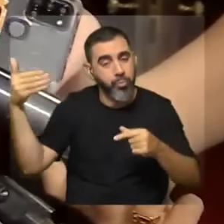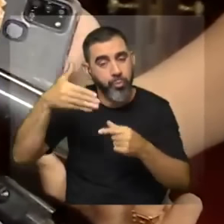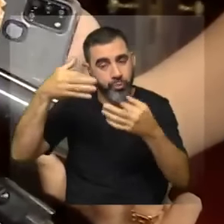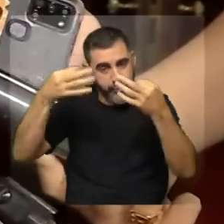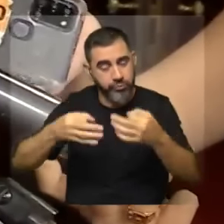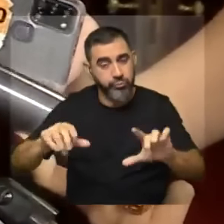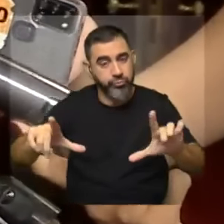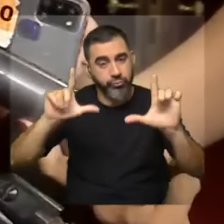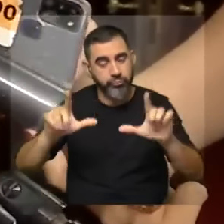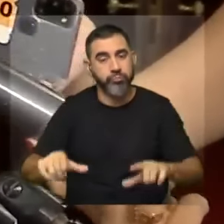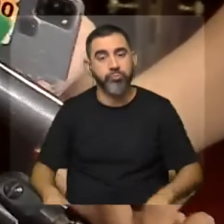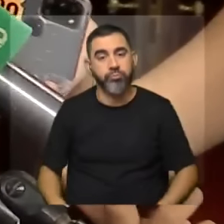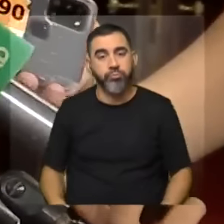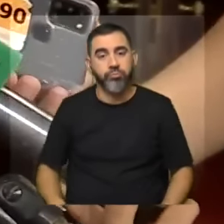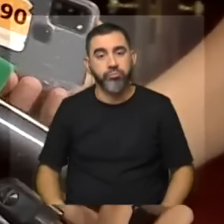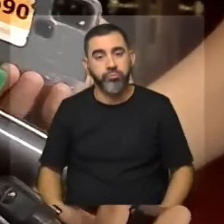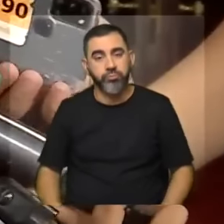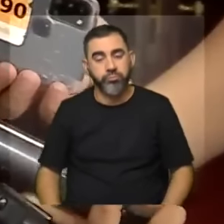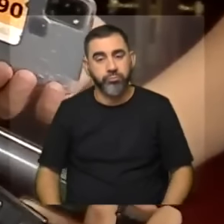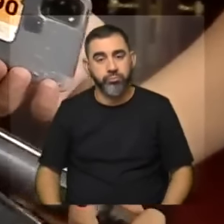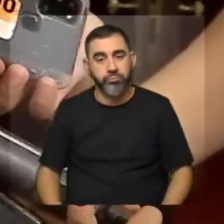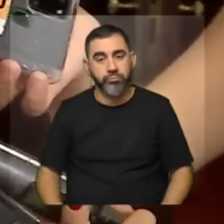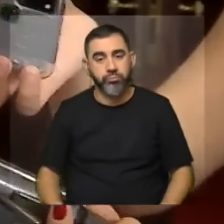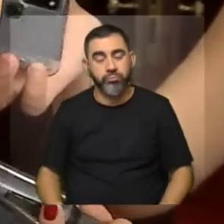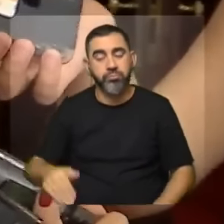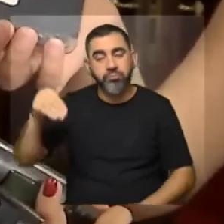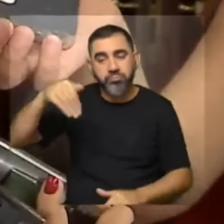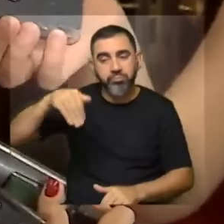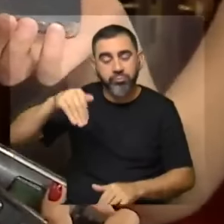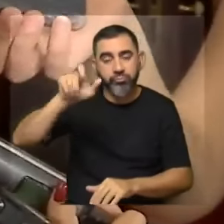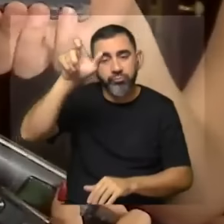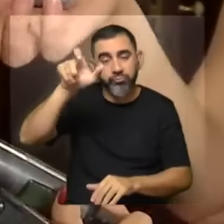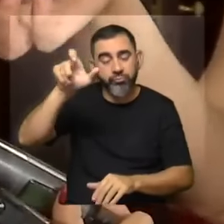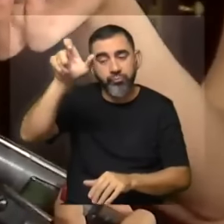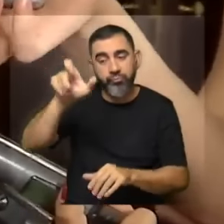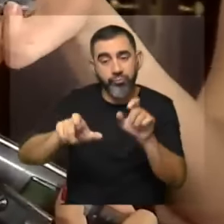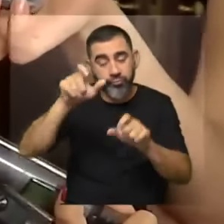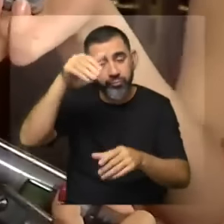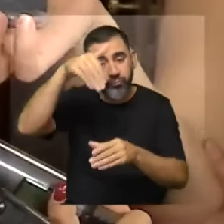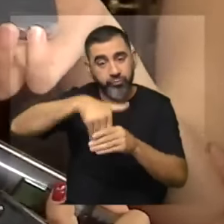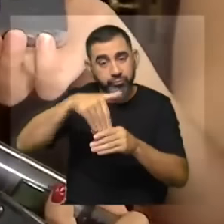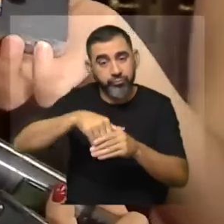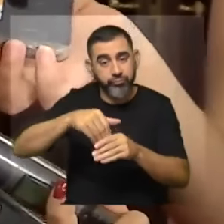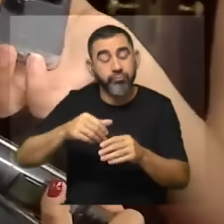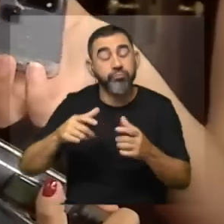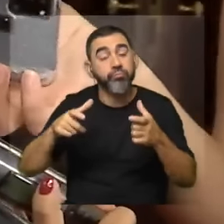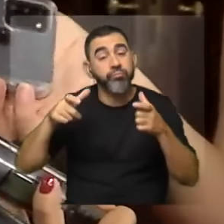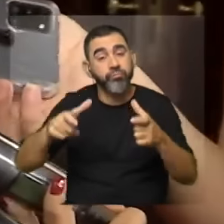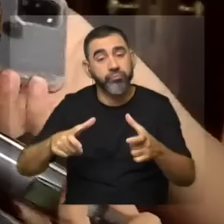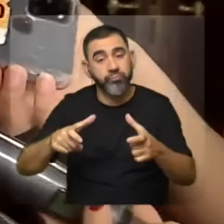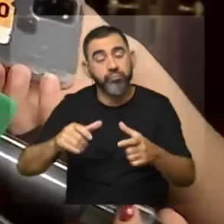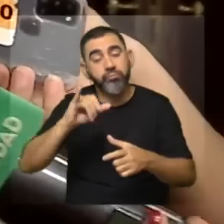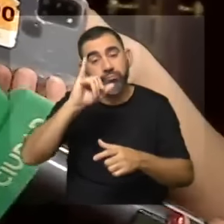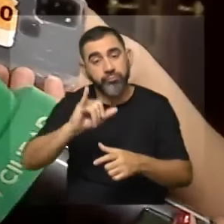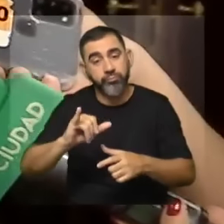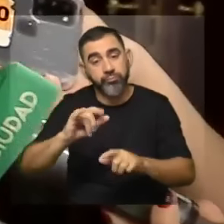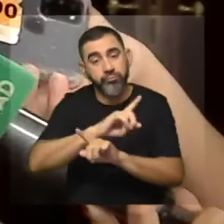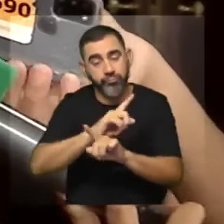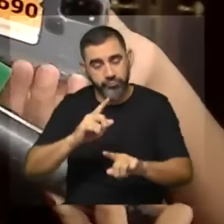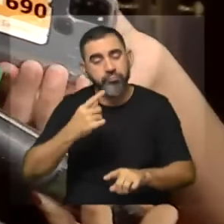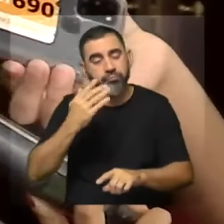candidata la candidata que fue votada por millones de venezolanos hace unos meses así que por suerte eh más Más allá de que no